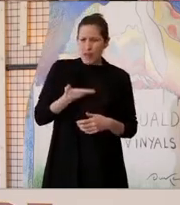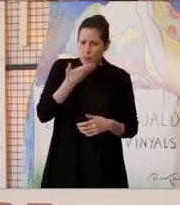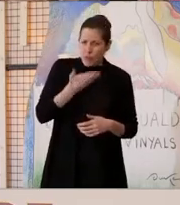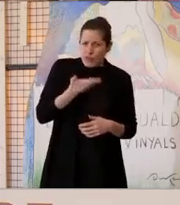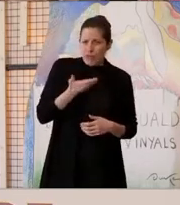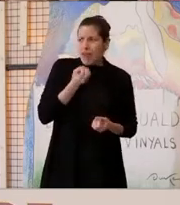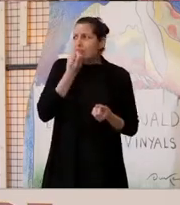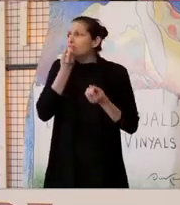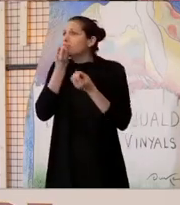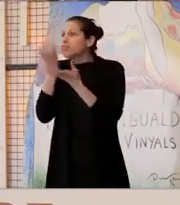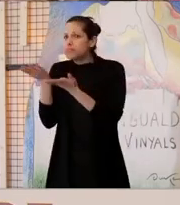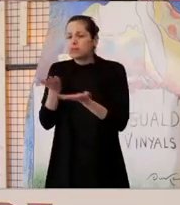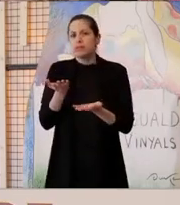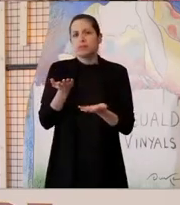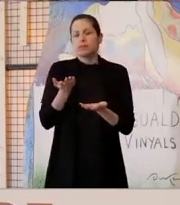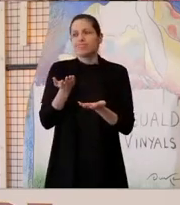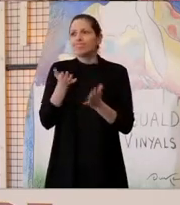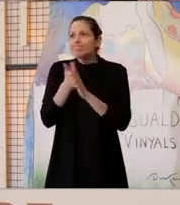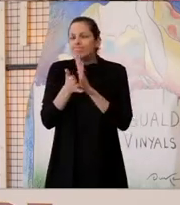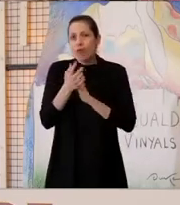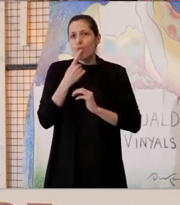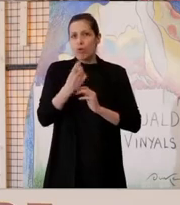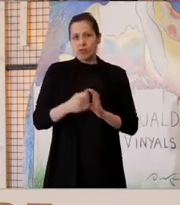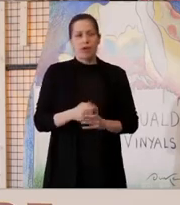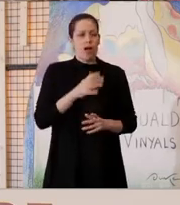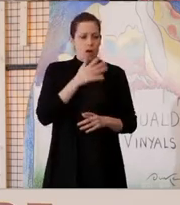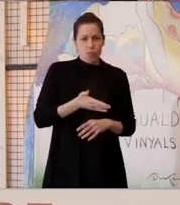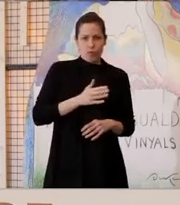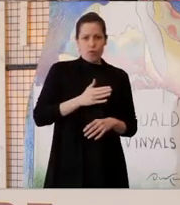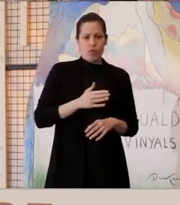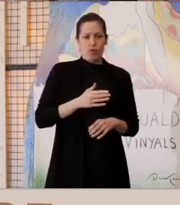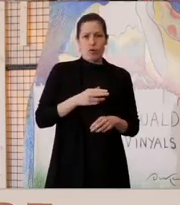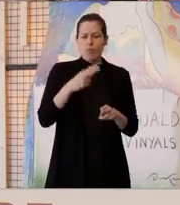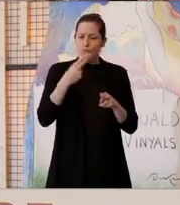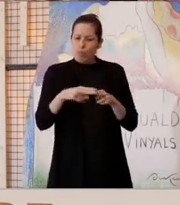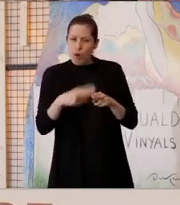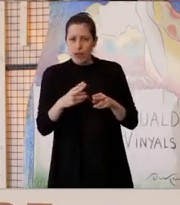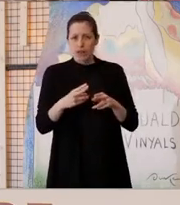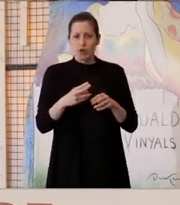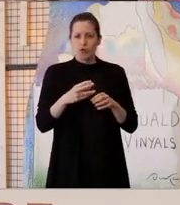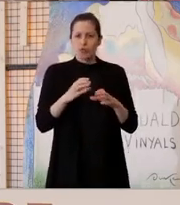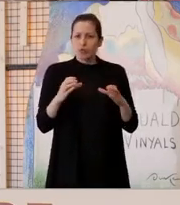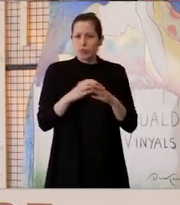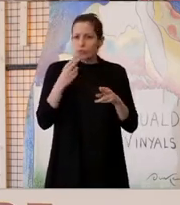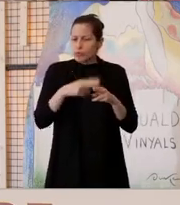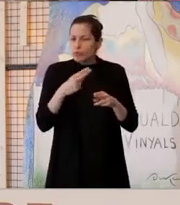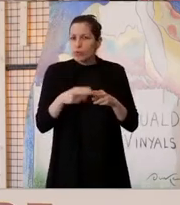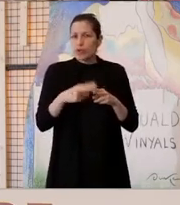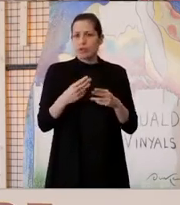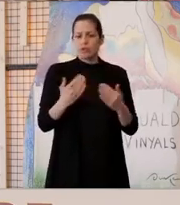como dice Carmela todos los responsables de todos los partidos entendieran lo que se puede ahorrar